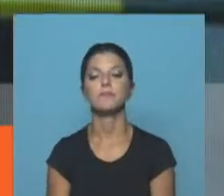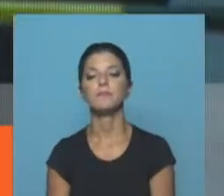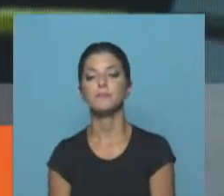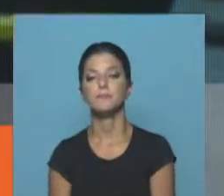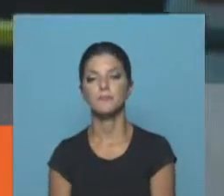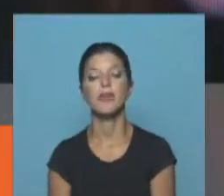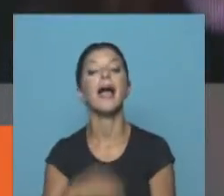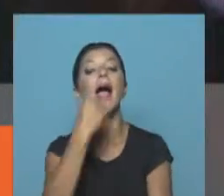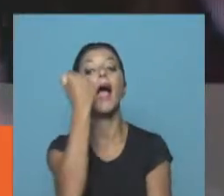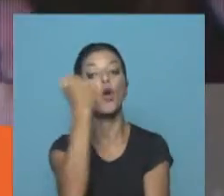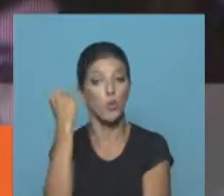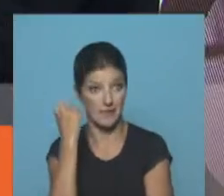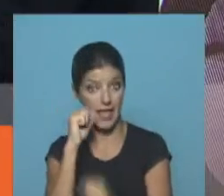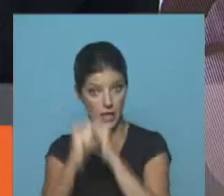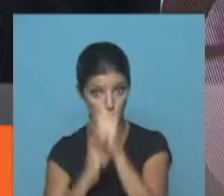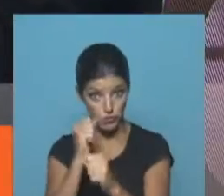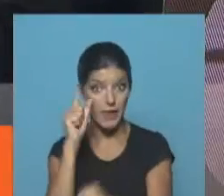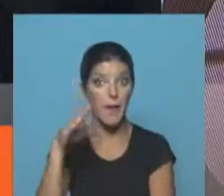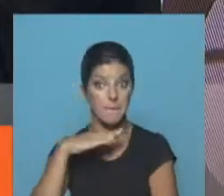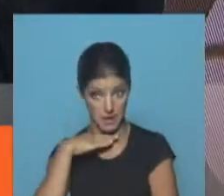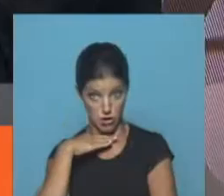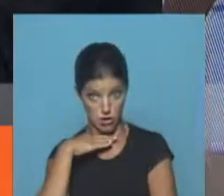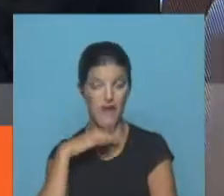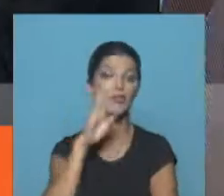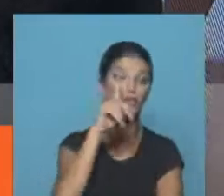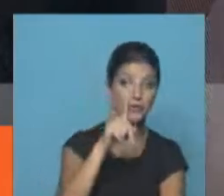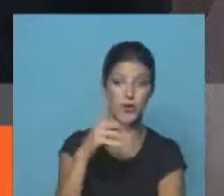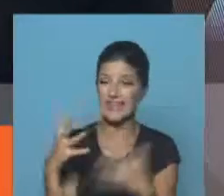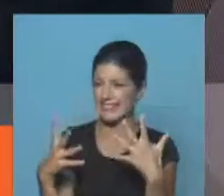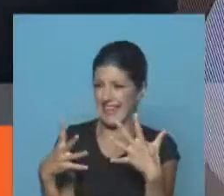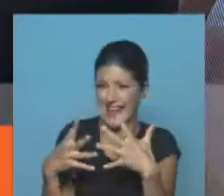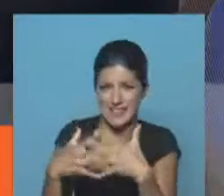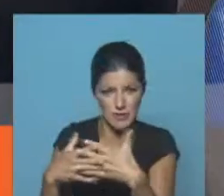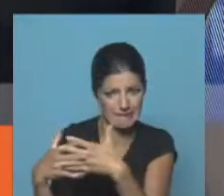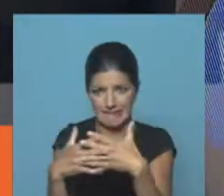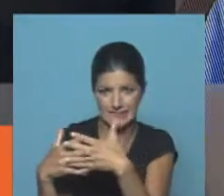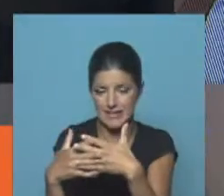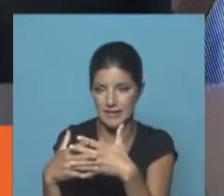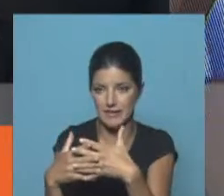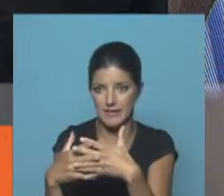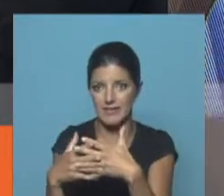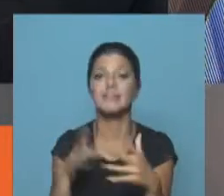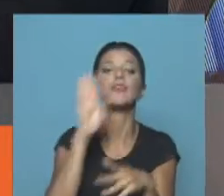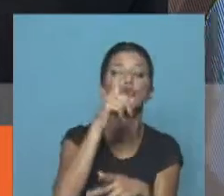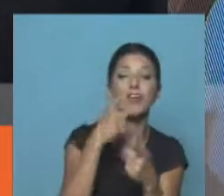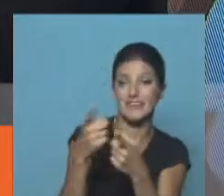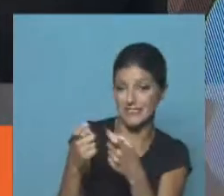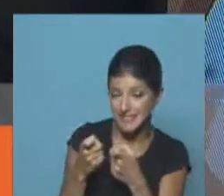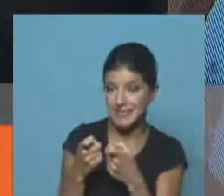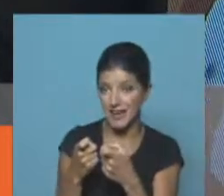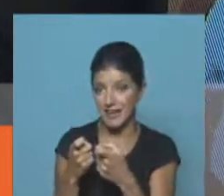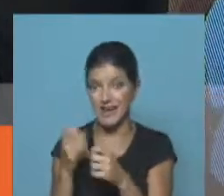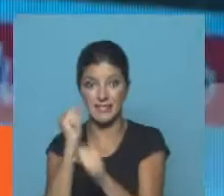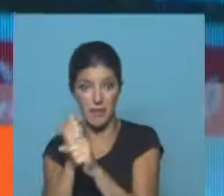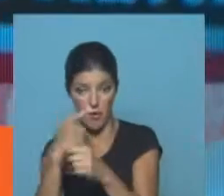y las industrias de México y Estados Unidos están tan integradas, depende tanto la industria de Estados Unidos de la